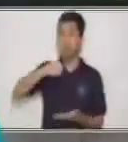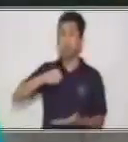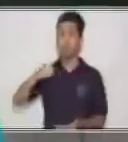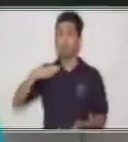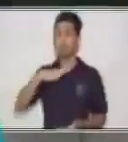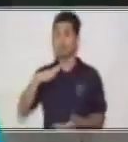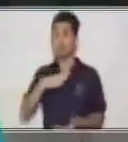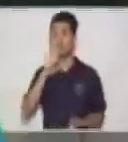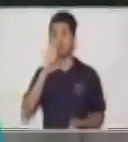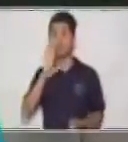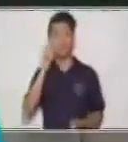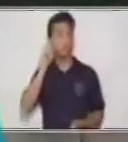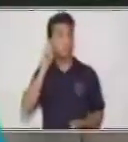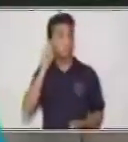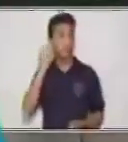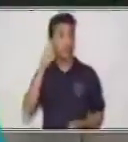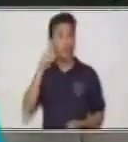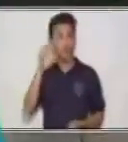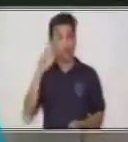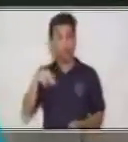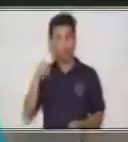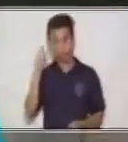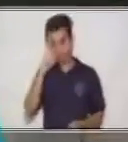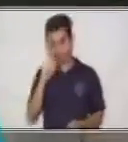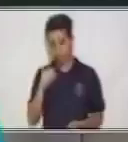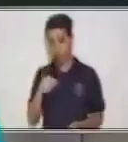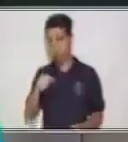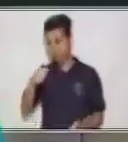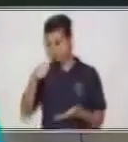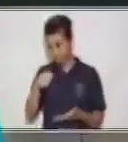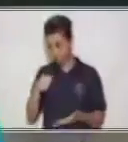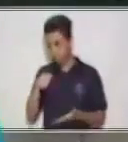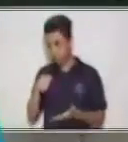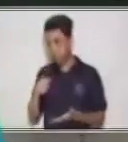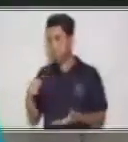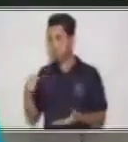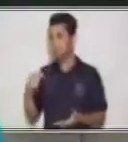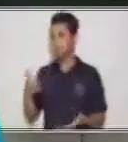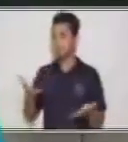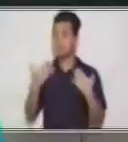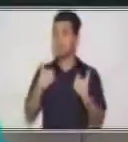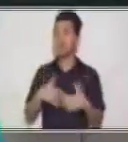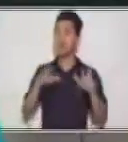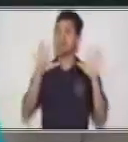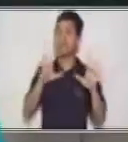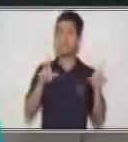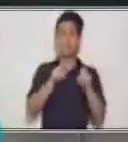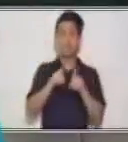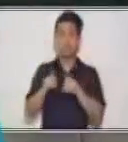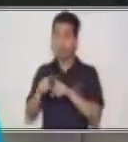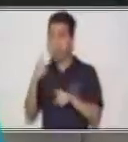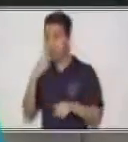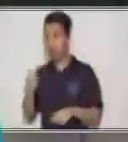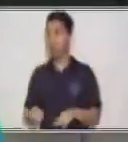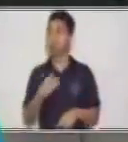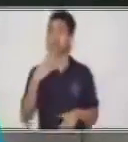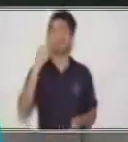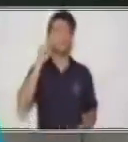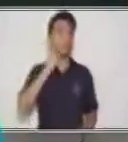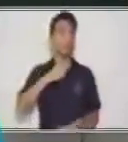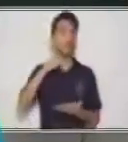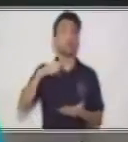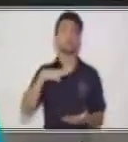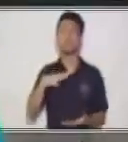galones y me dieron 10 cubetas de la misma medida. ¿Cuántos galones tengo? Una cubeta